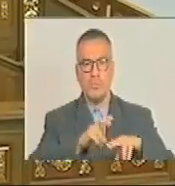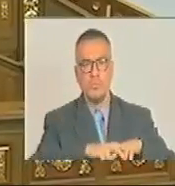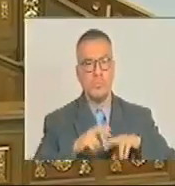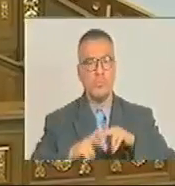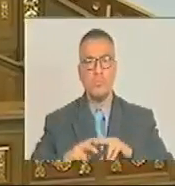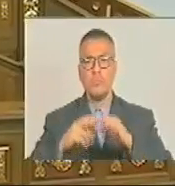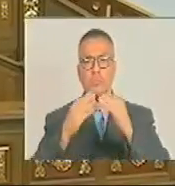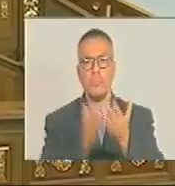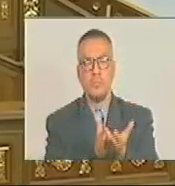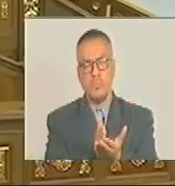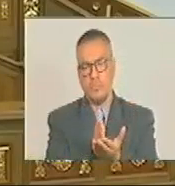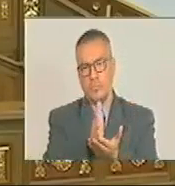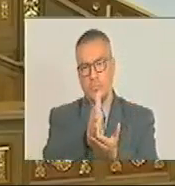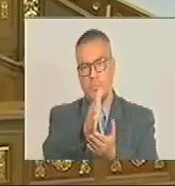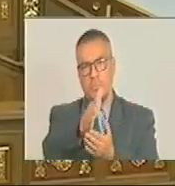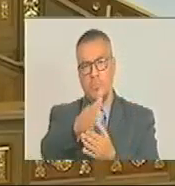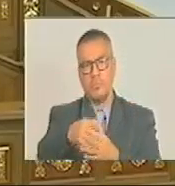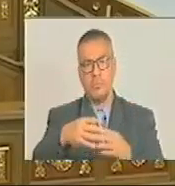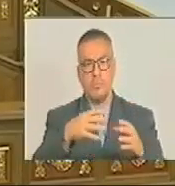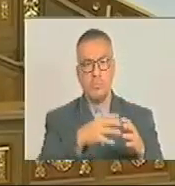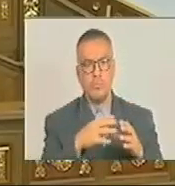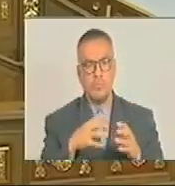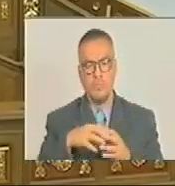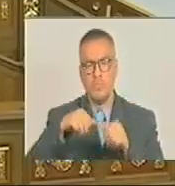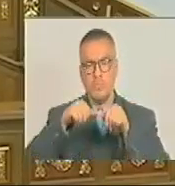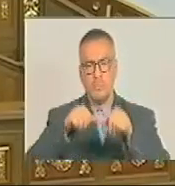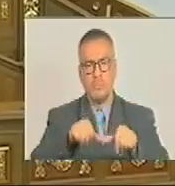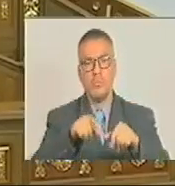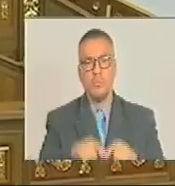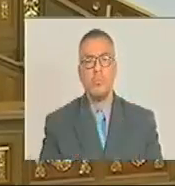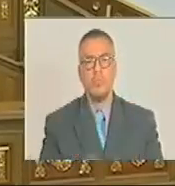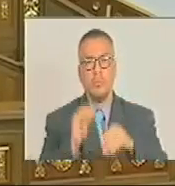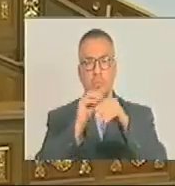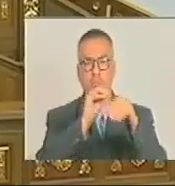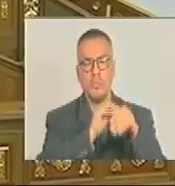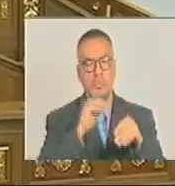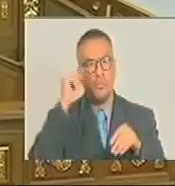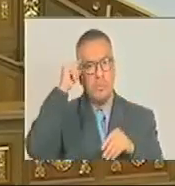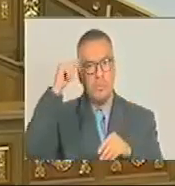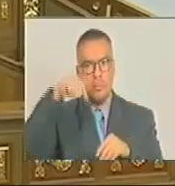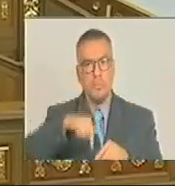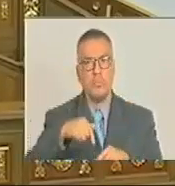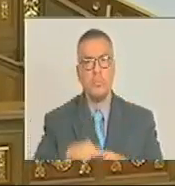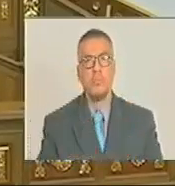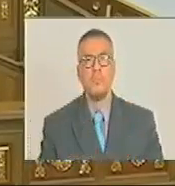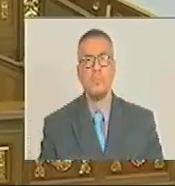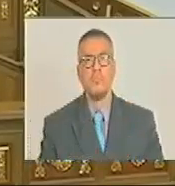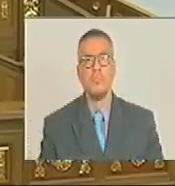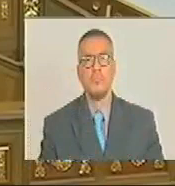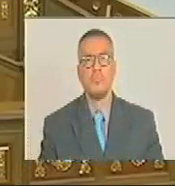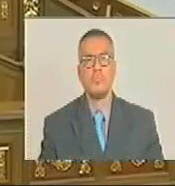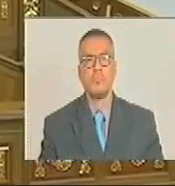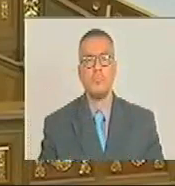para dar continuación a la sesión permanente convocada para el día de hoy.